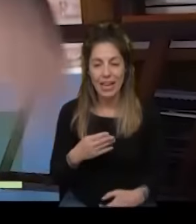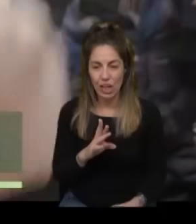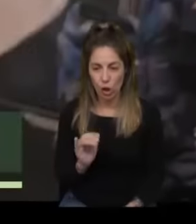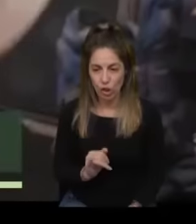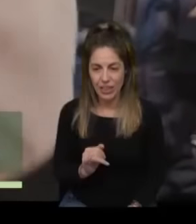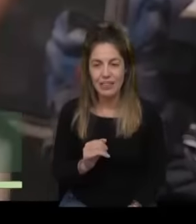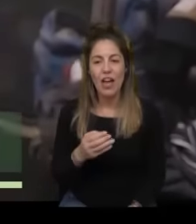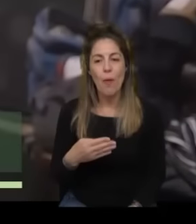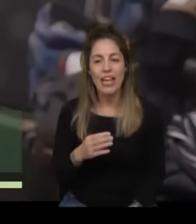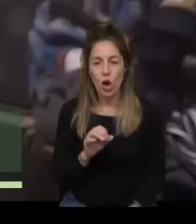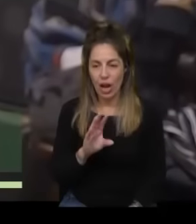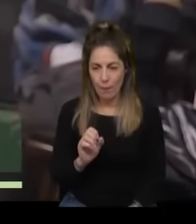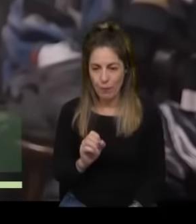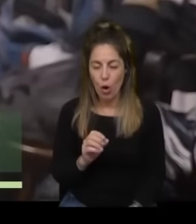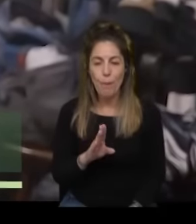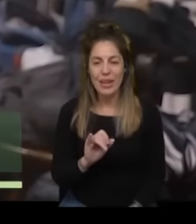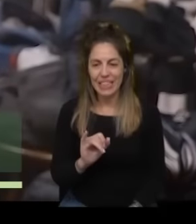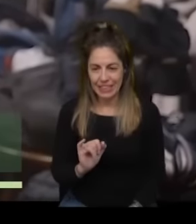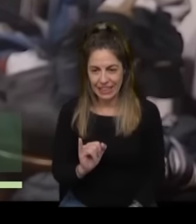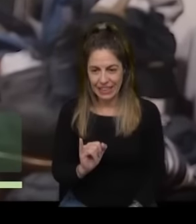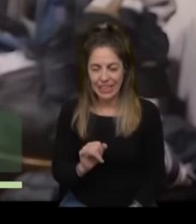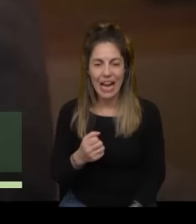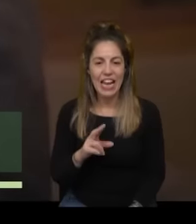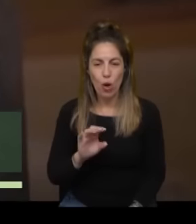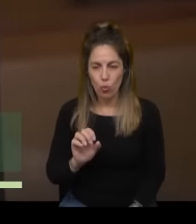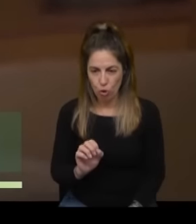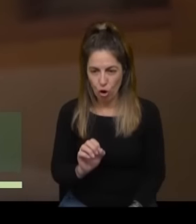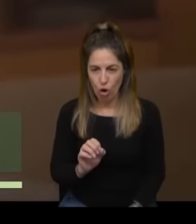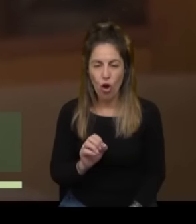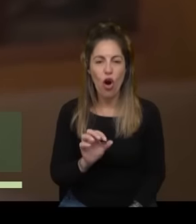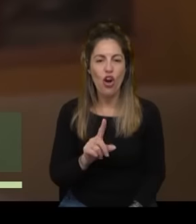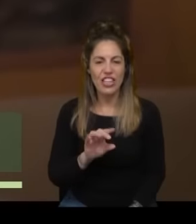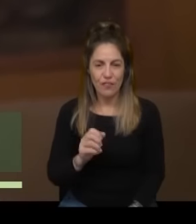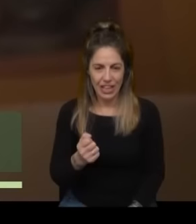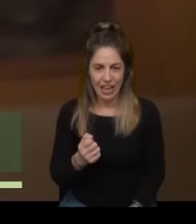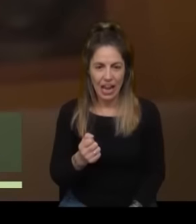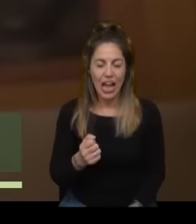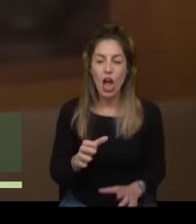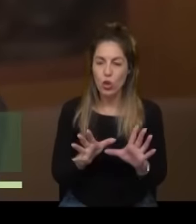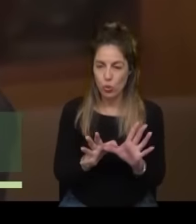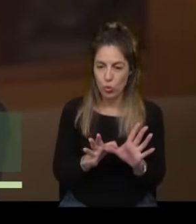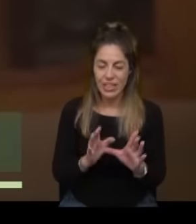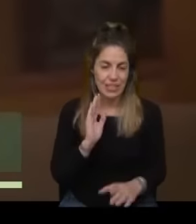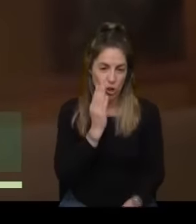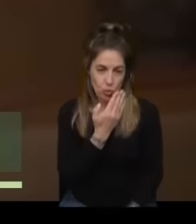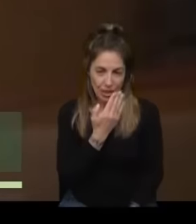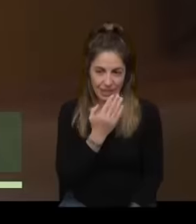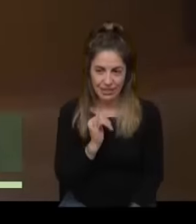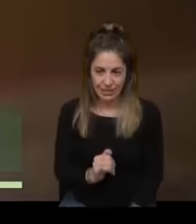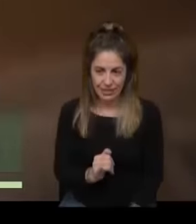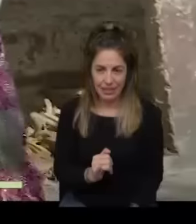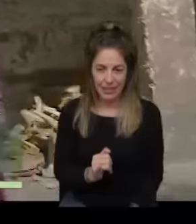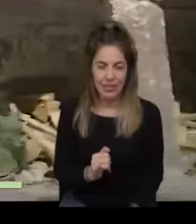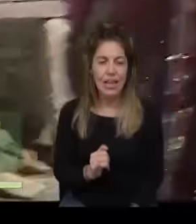Brian Ocampo, Facundo Pelistri, Maximiliano Araujo, Cristian Olivera, Darwin Núñez y Luis Suárez finalmente. El debut